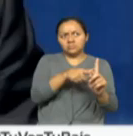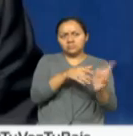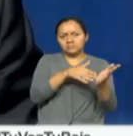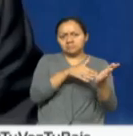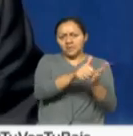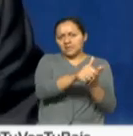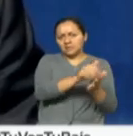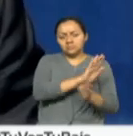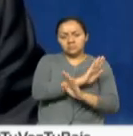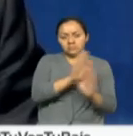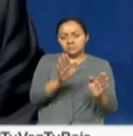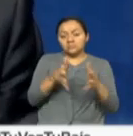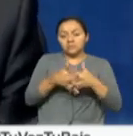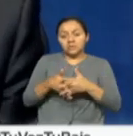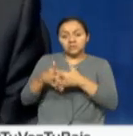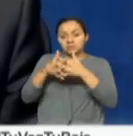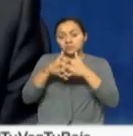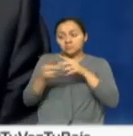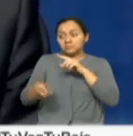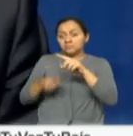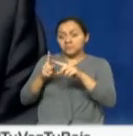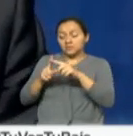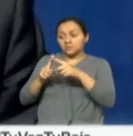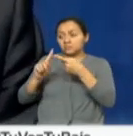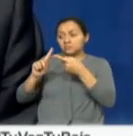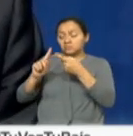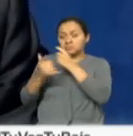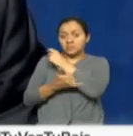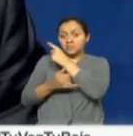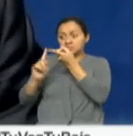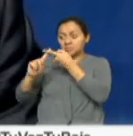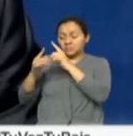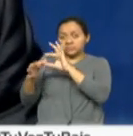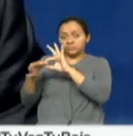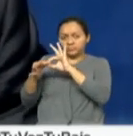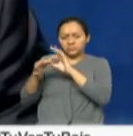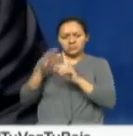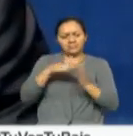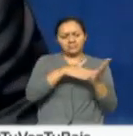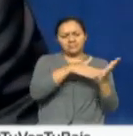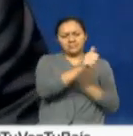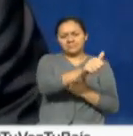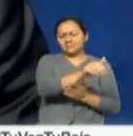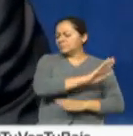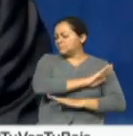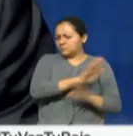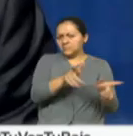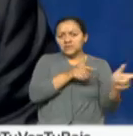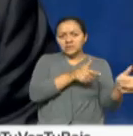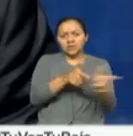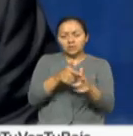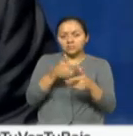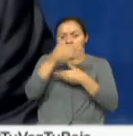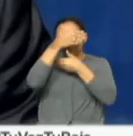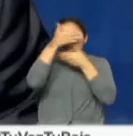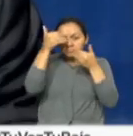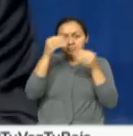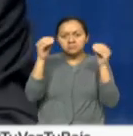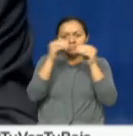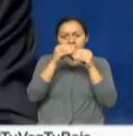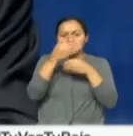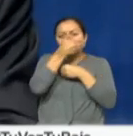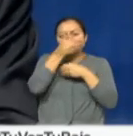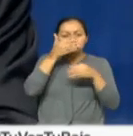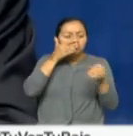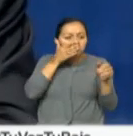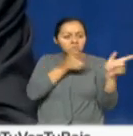Estados Unidos y sus aliados las derrotaremos. Los derrotaremos. Derrotaremos al terrorismo radical y no vamos a permitir que se arraiguen en nuestro